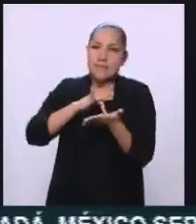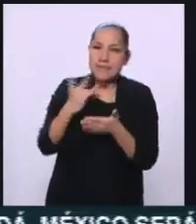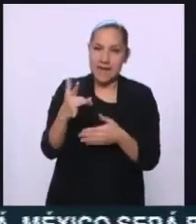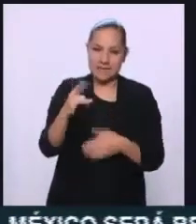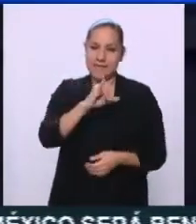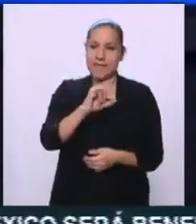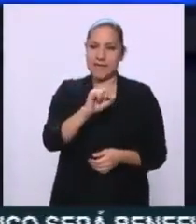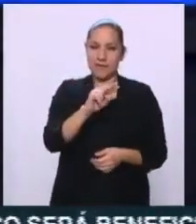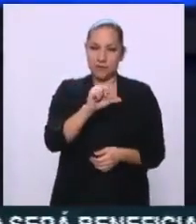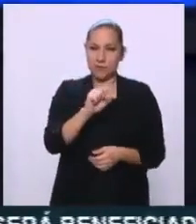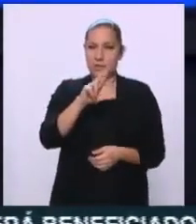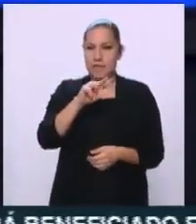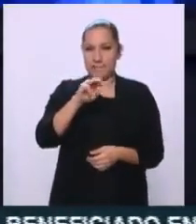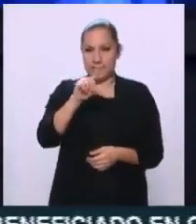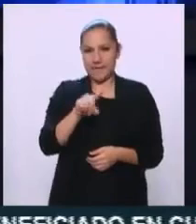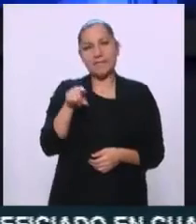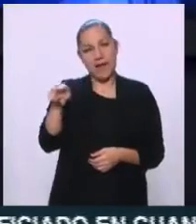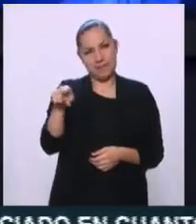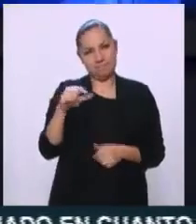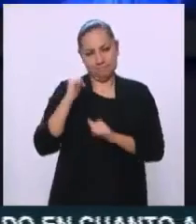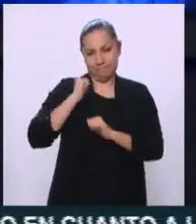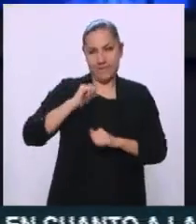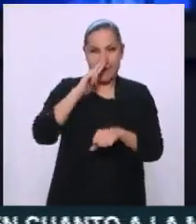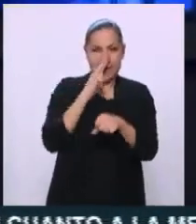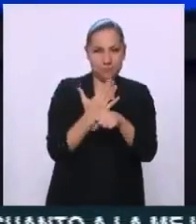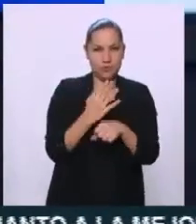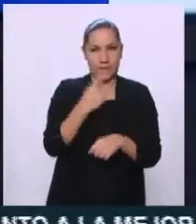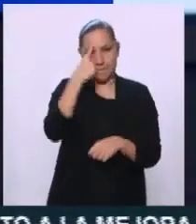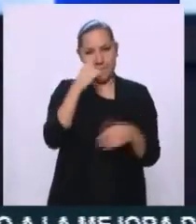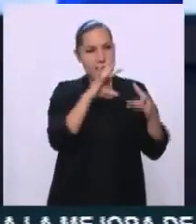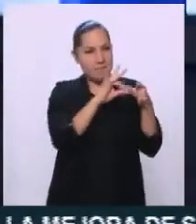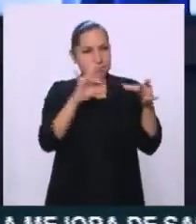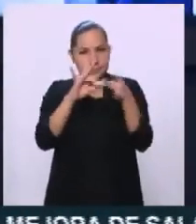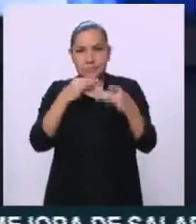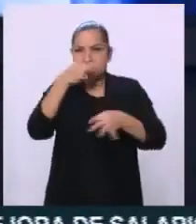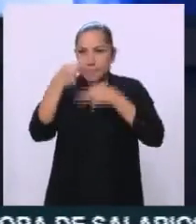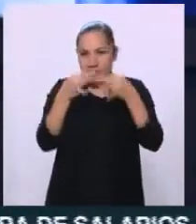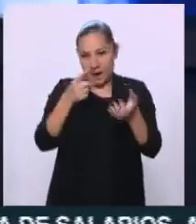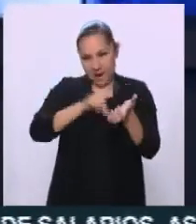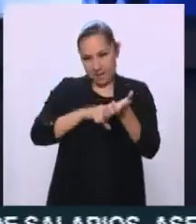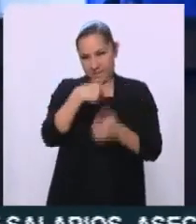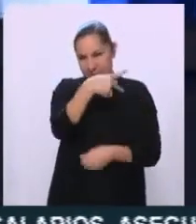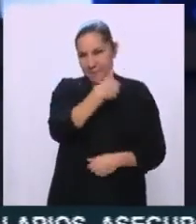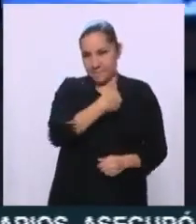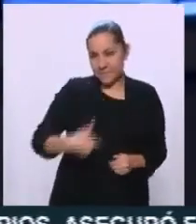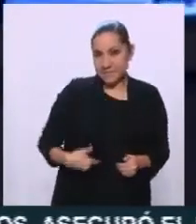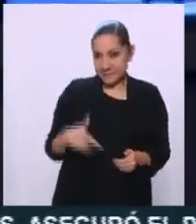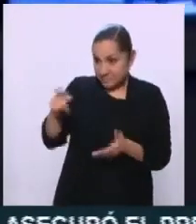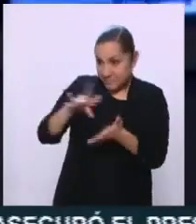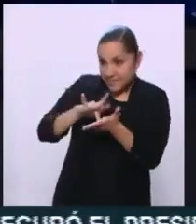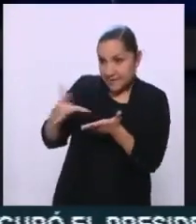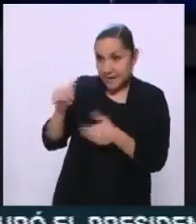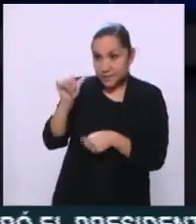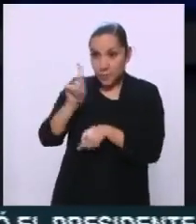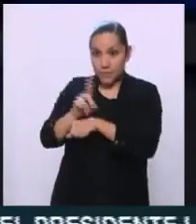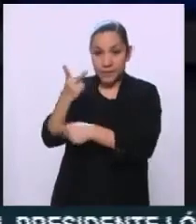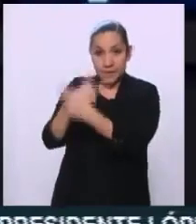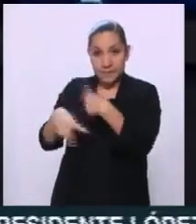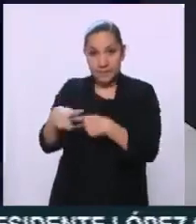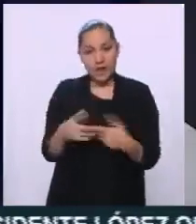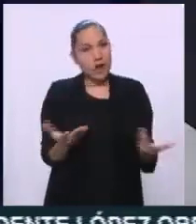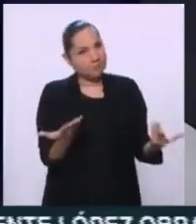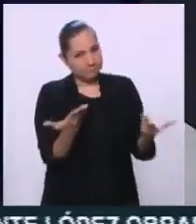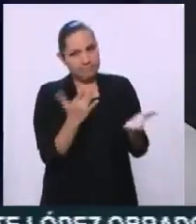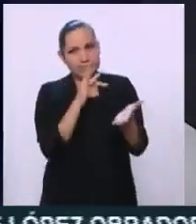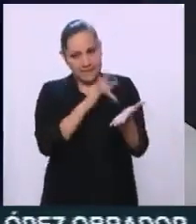Ramírez Cuevas, vocero de Presidencia. Jesús, bienvenido, muchísimas gracias por acompañarnos en este día. Muchas gracias.